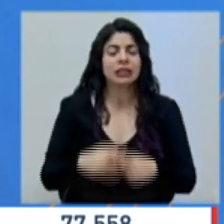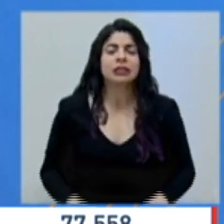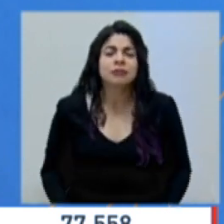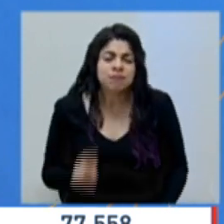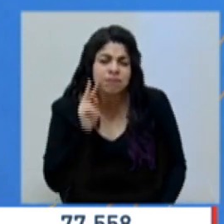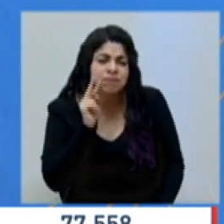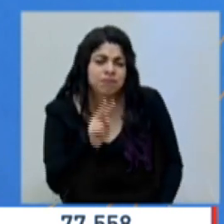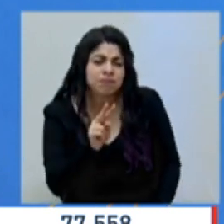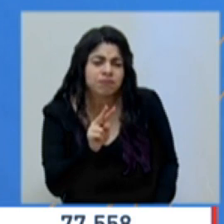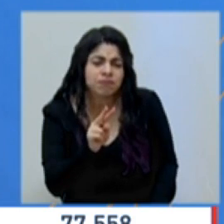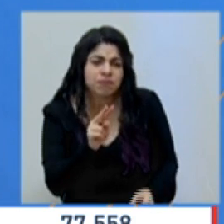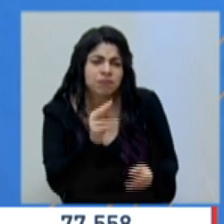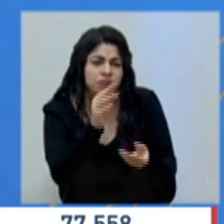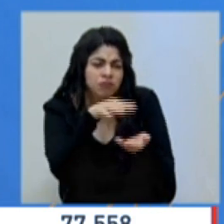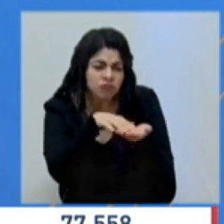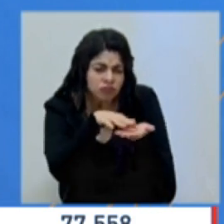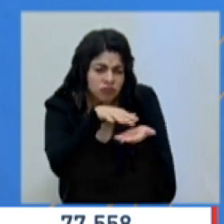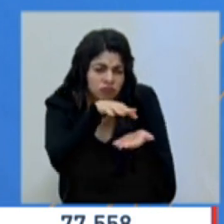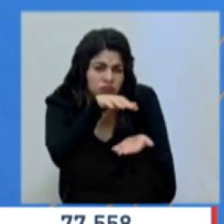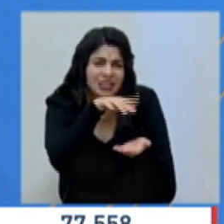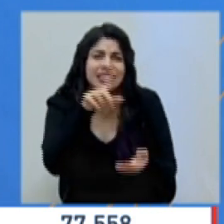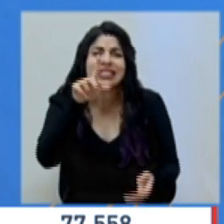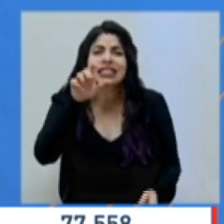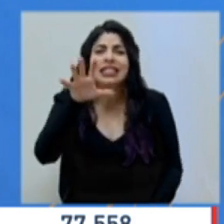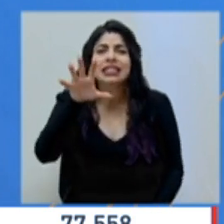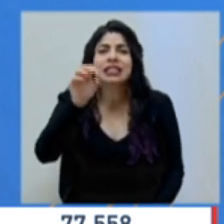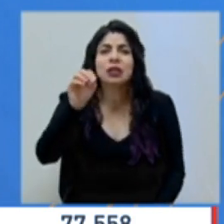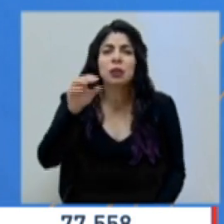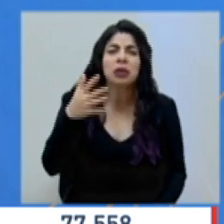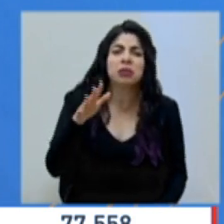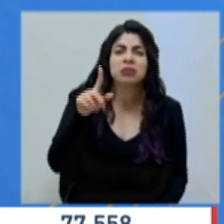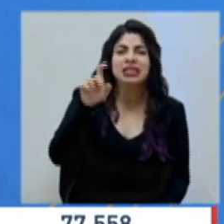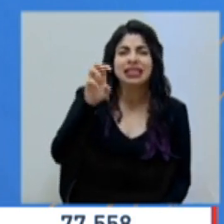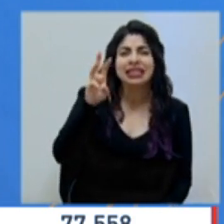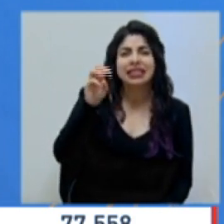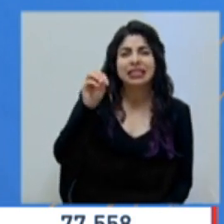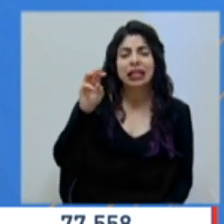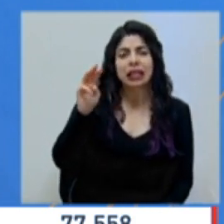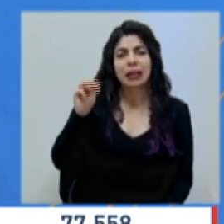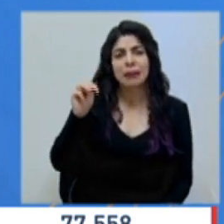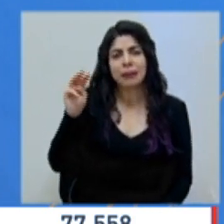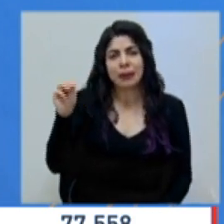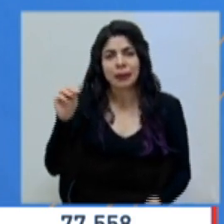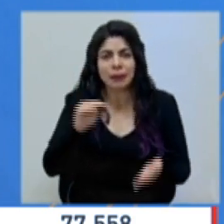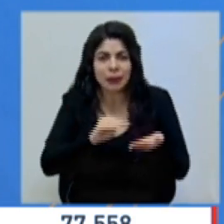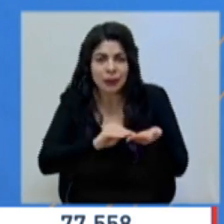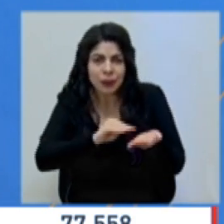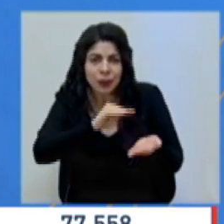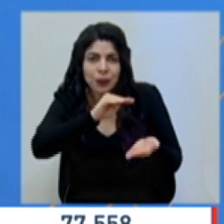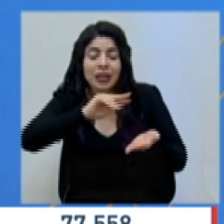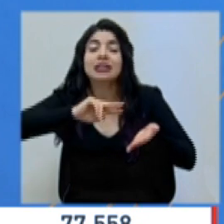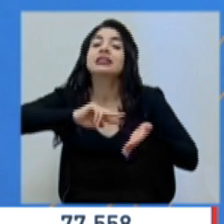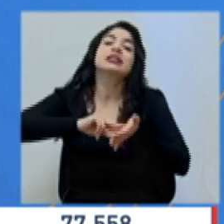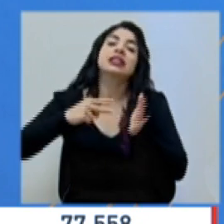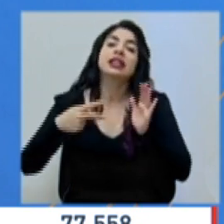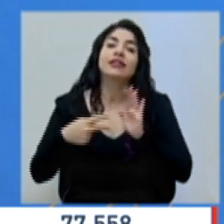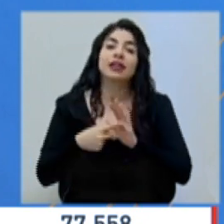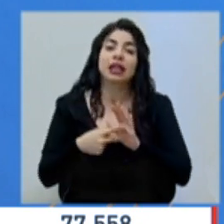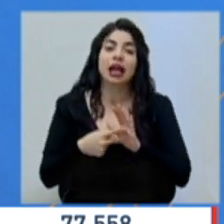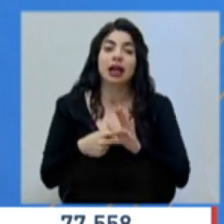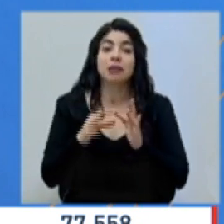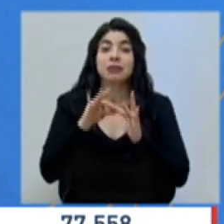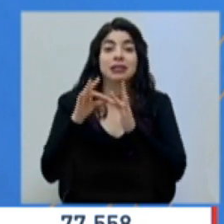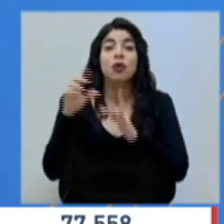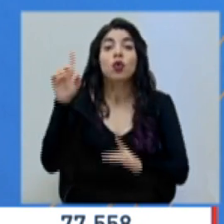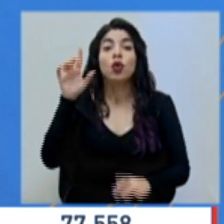Básicamente registramos cantidades de 150 a 160 milímetros, es decir que